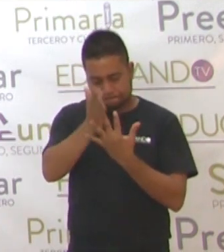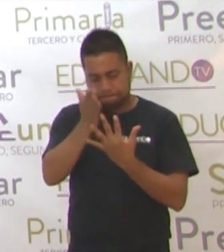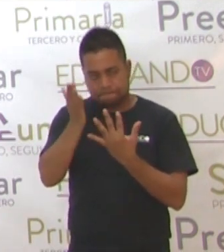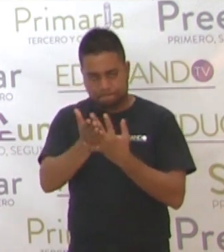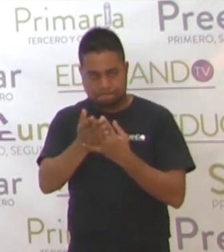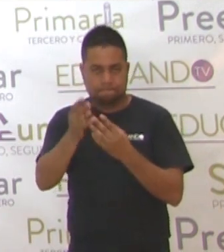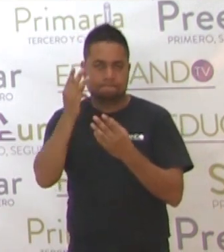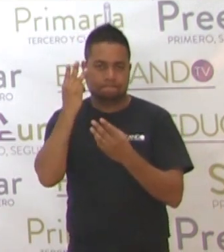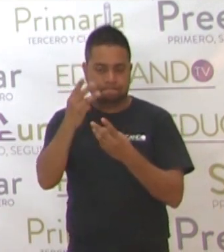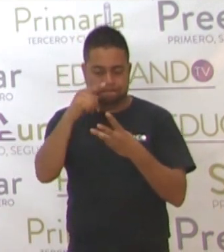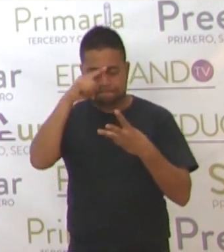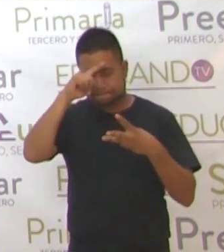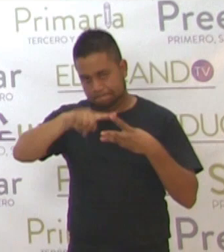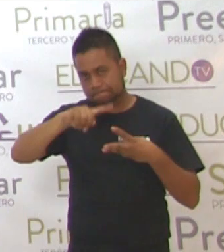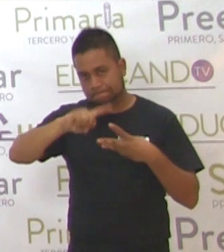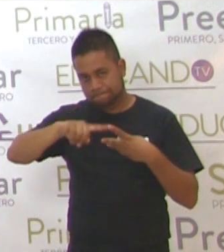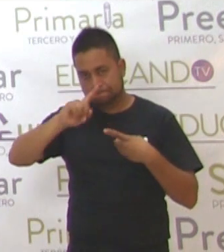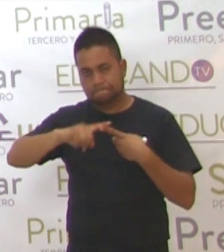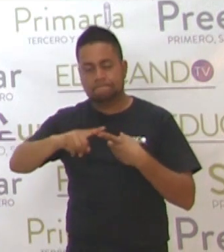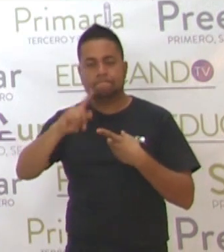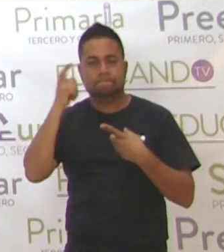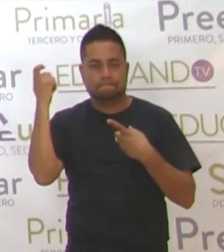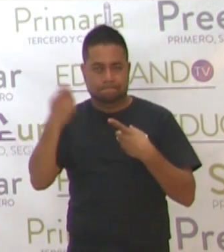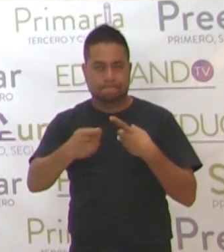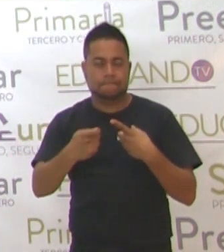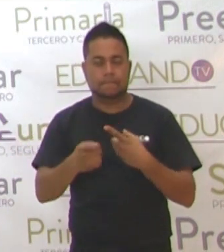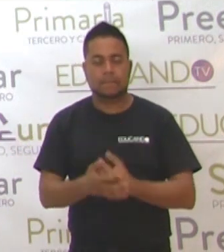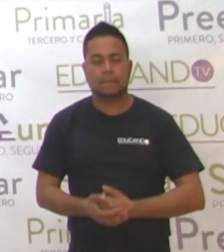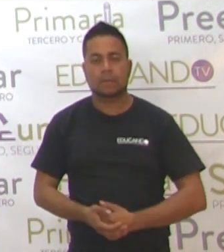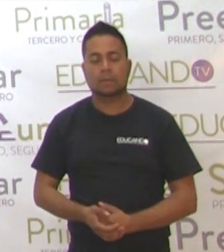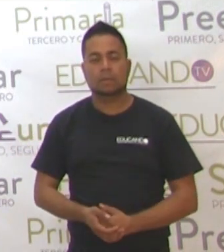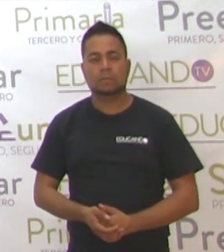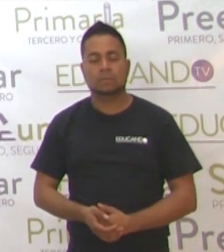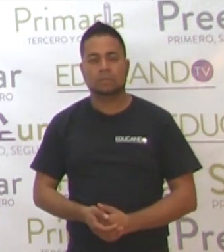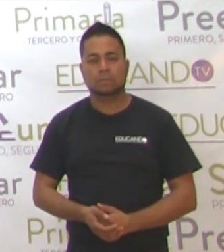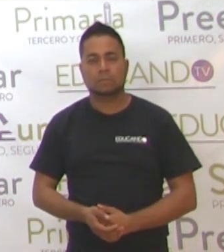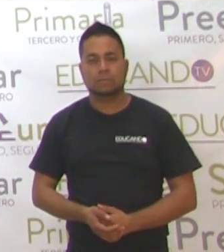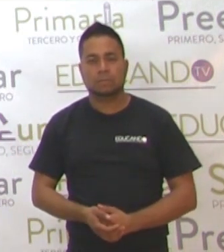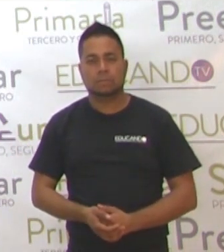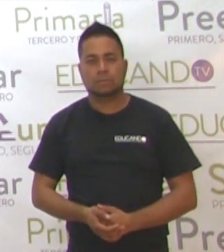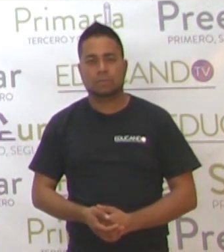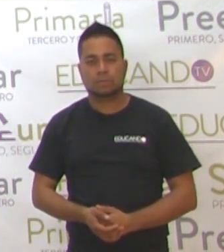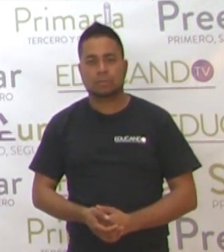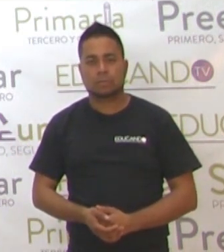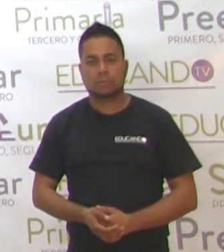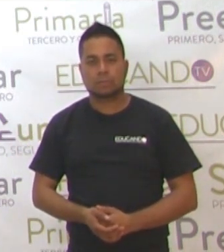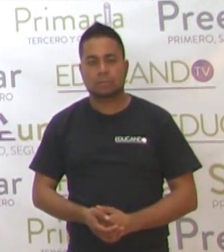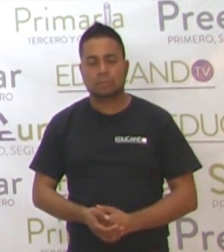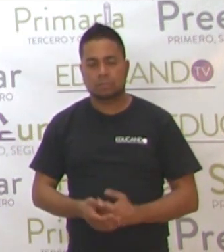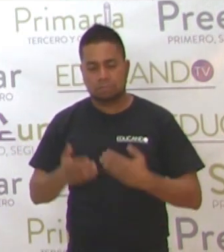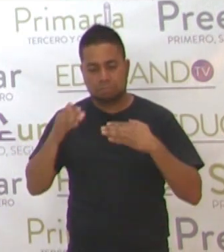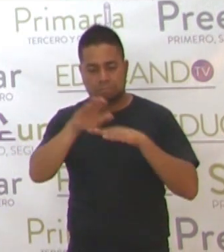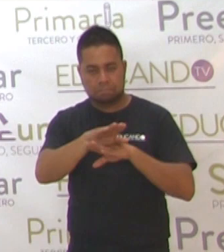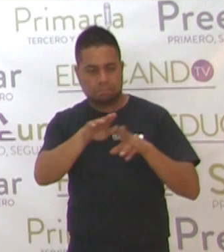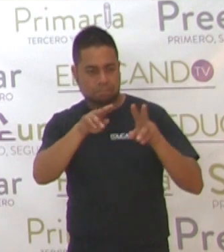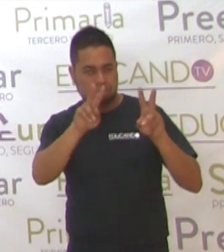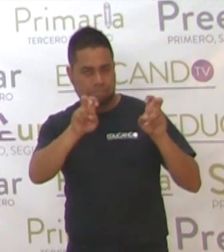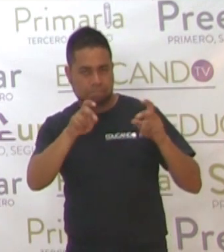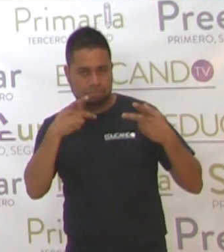vamos a hacer la referencia en persona